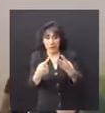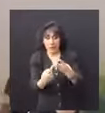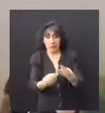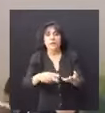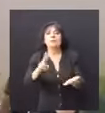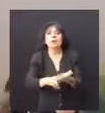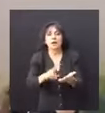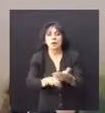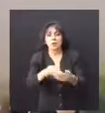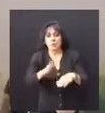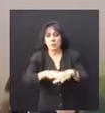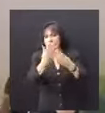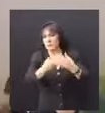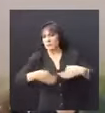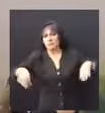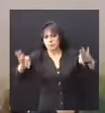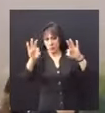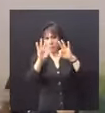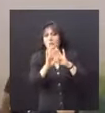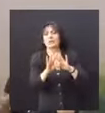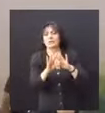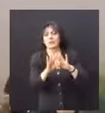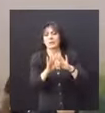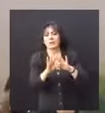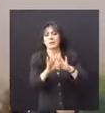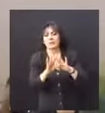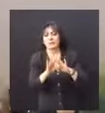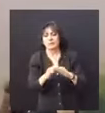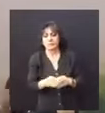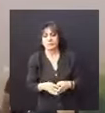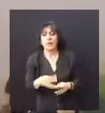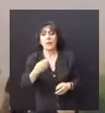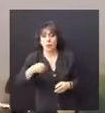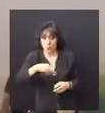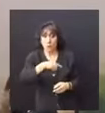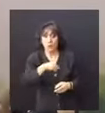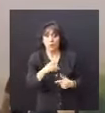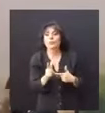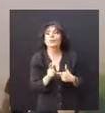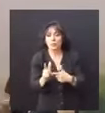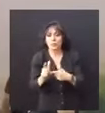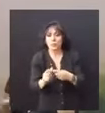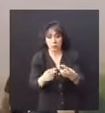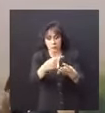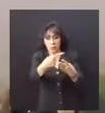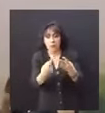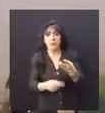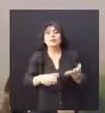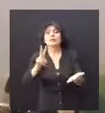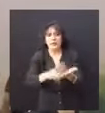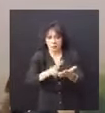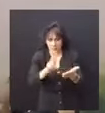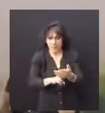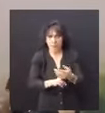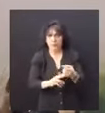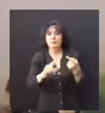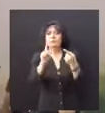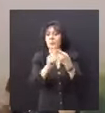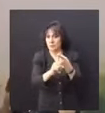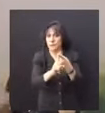mexicano que son parte de los principios con los que vamos a seguir gobernando. El